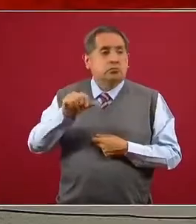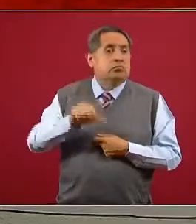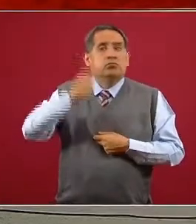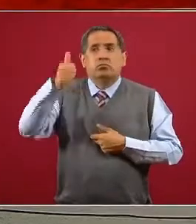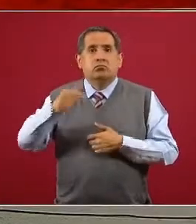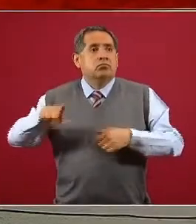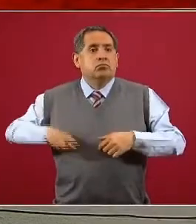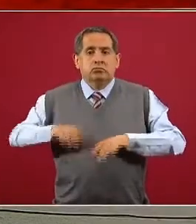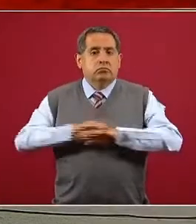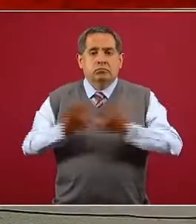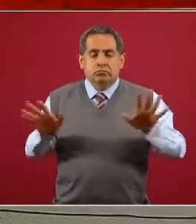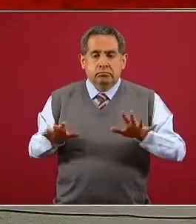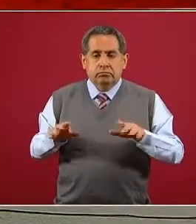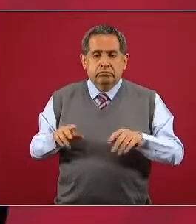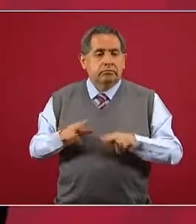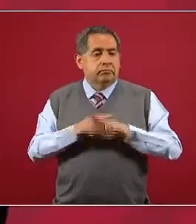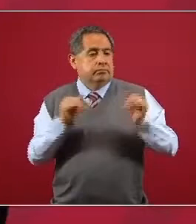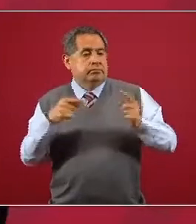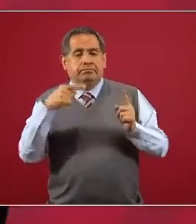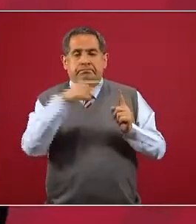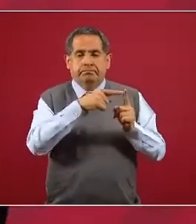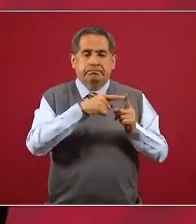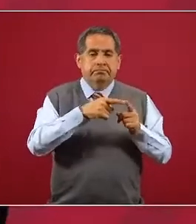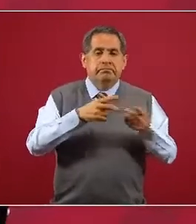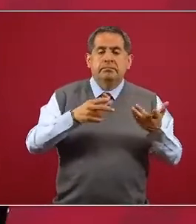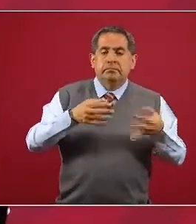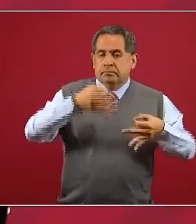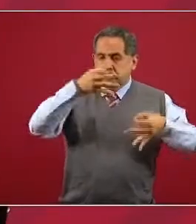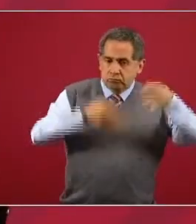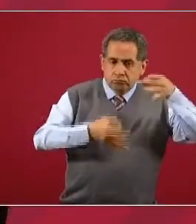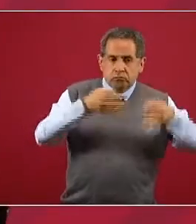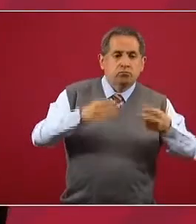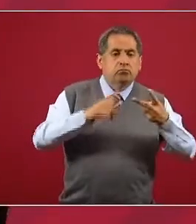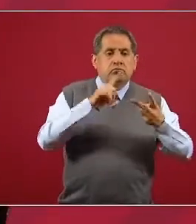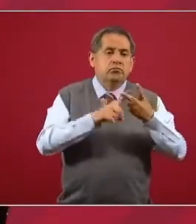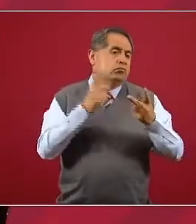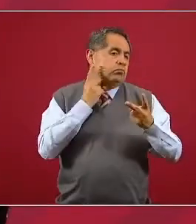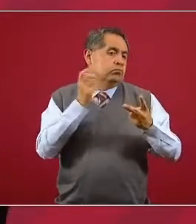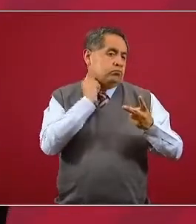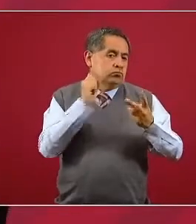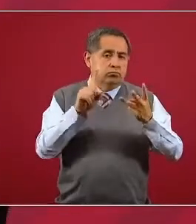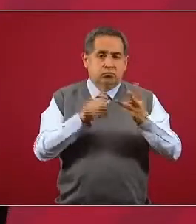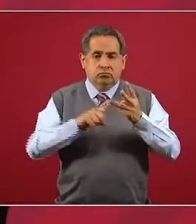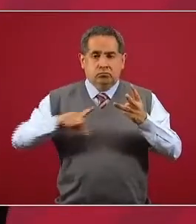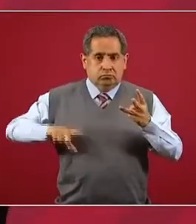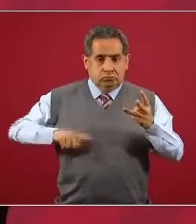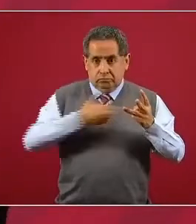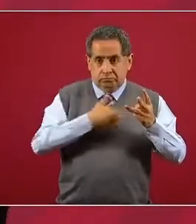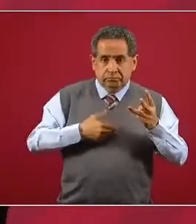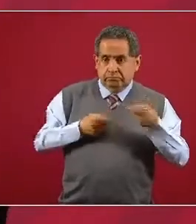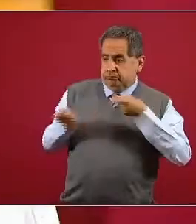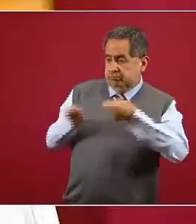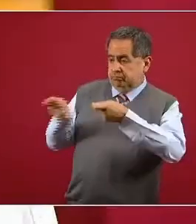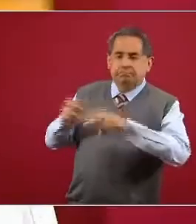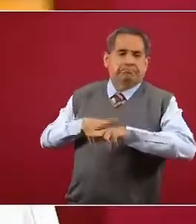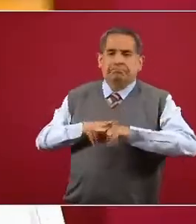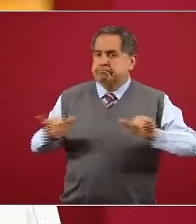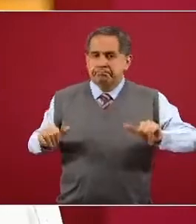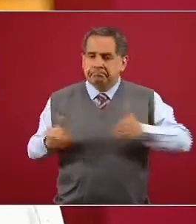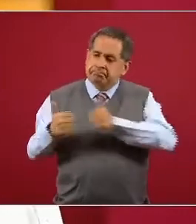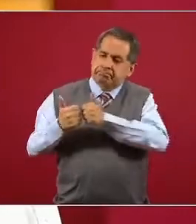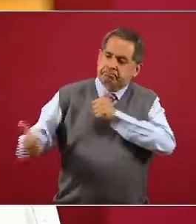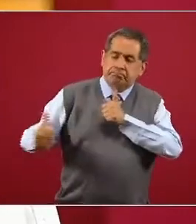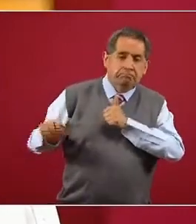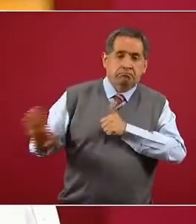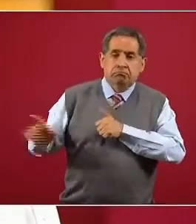los tres poderes de la Unión, es constitucionalmente autónomo. Y también